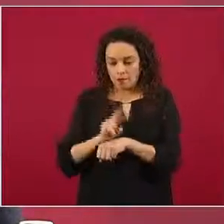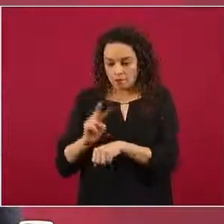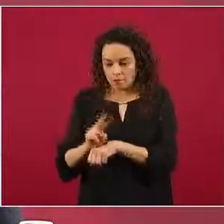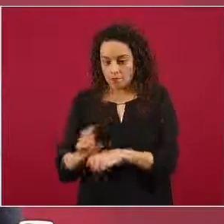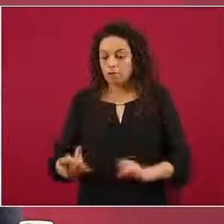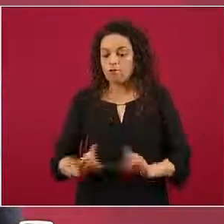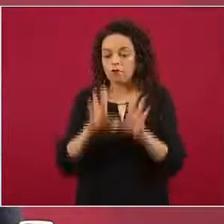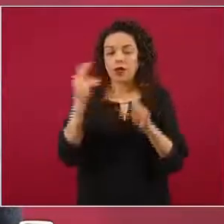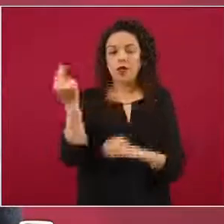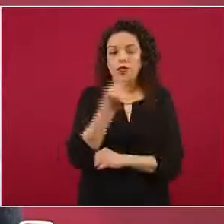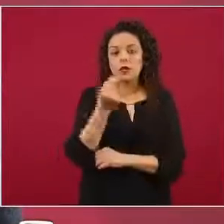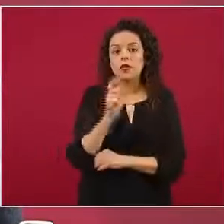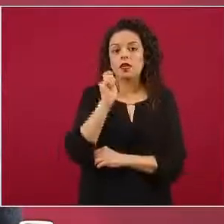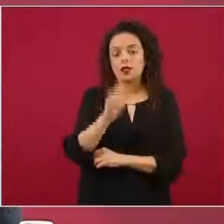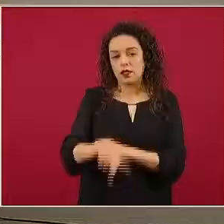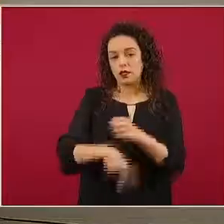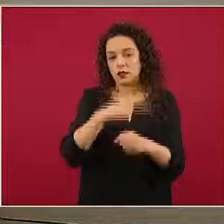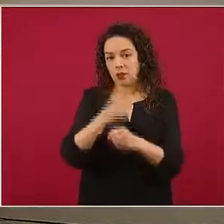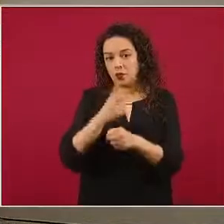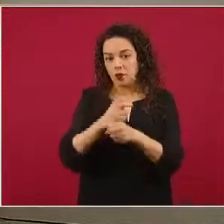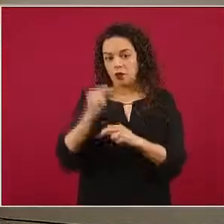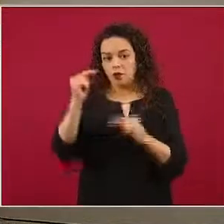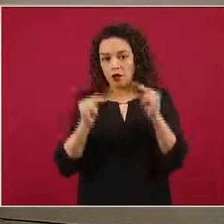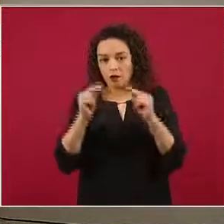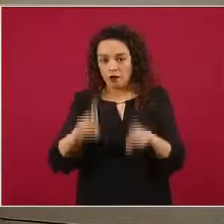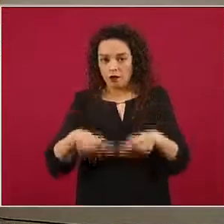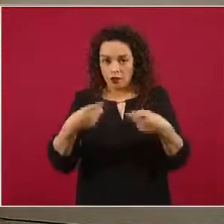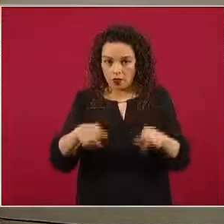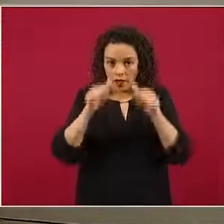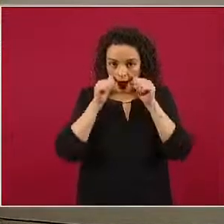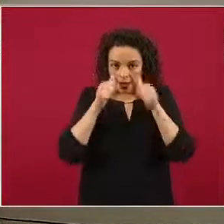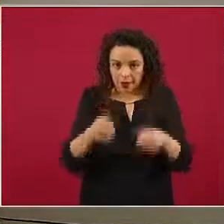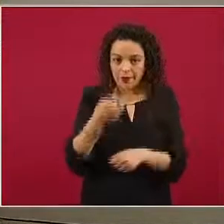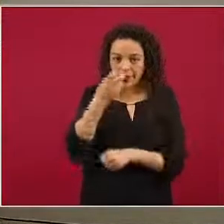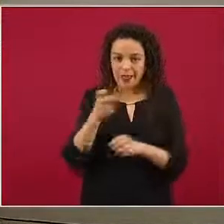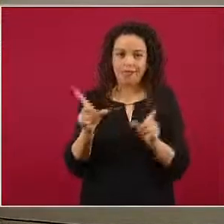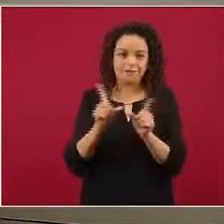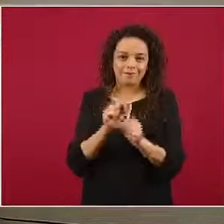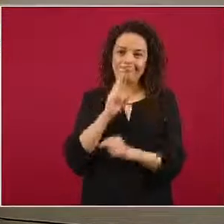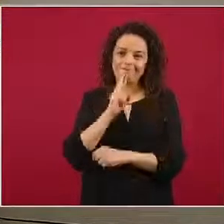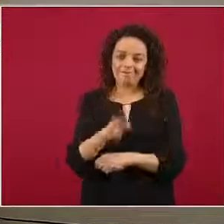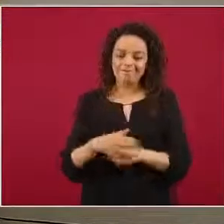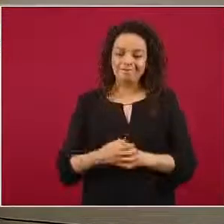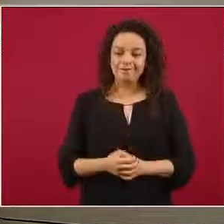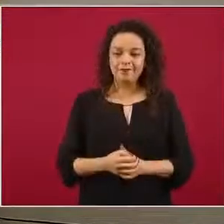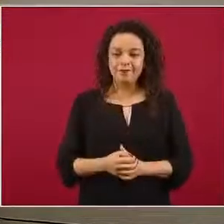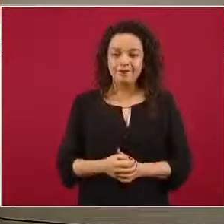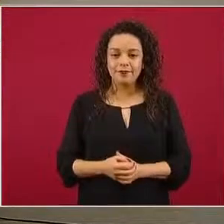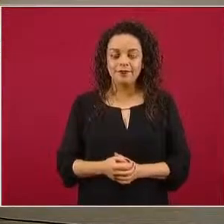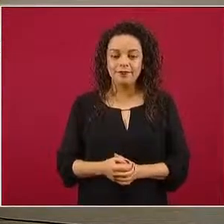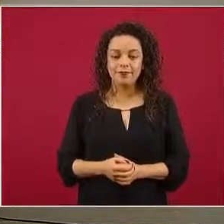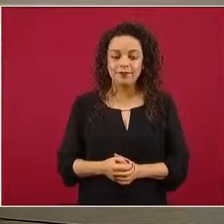un segundo nivel. Esa sería un poco la respuesta. Por favor.